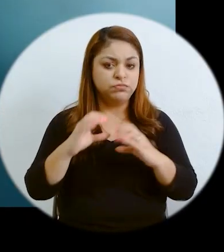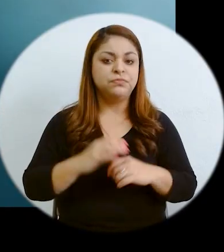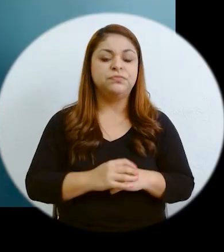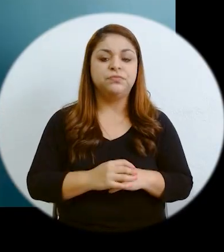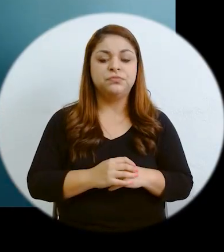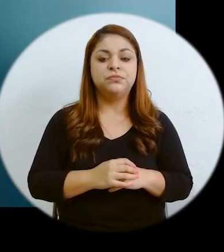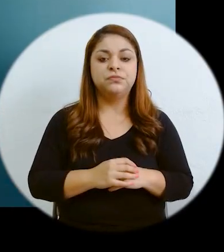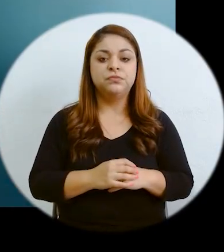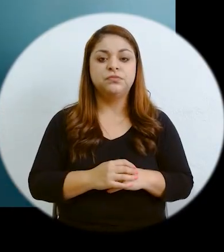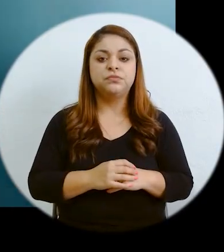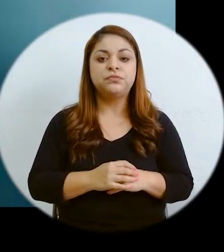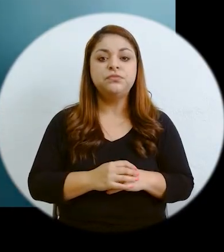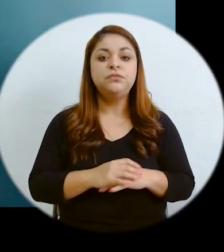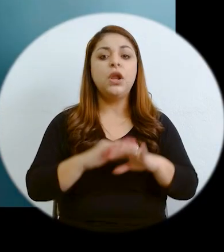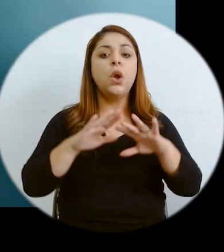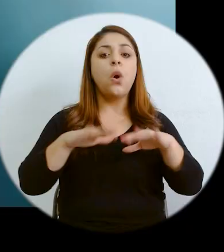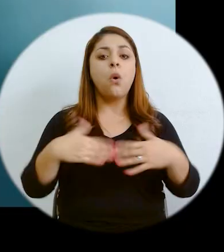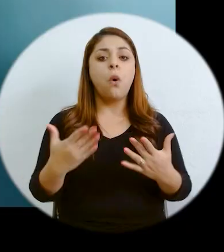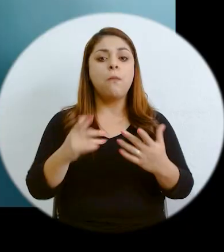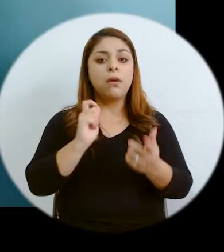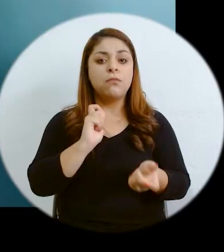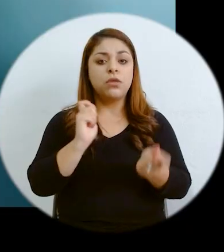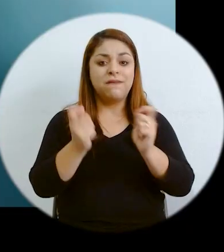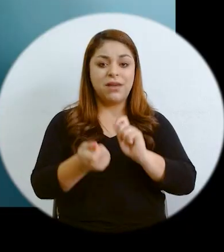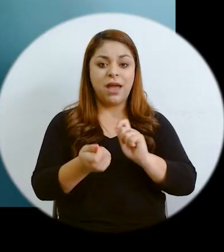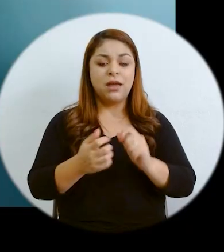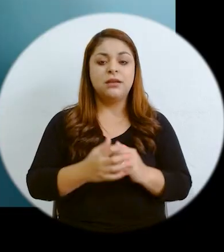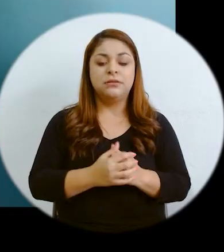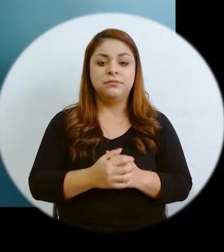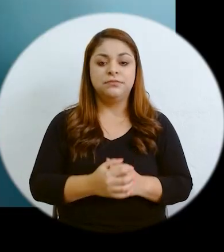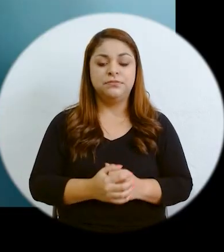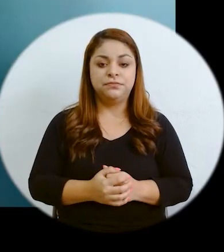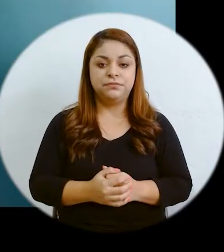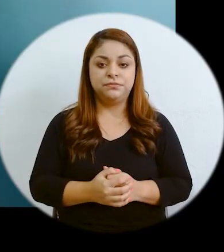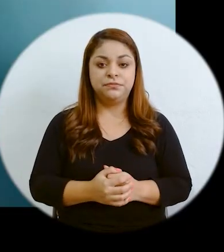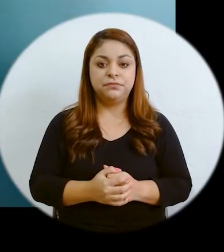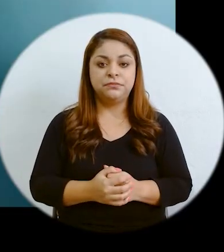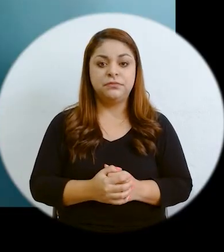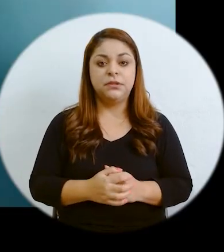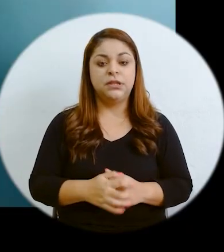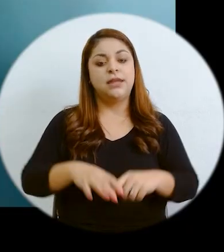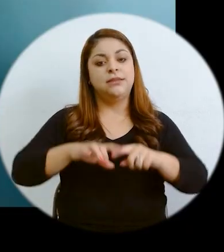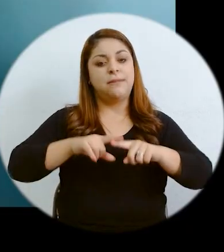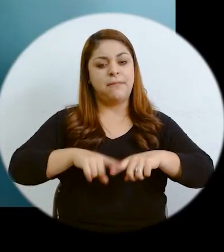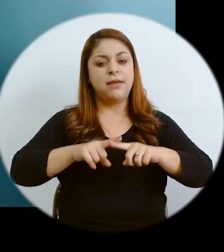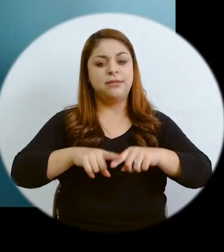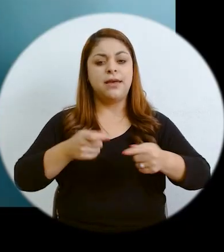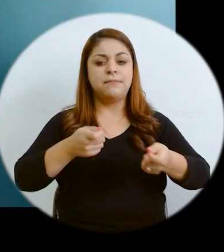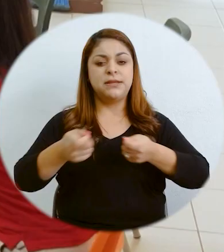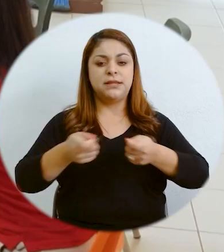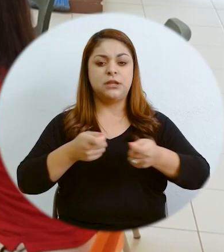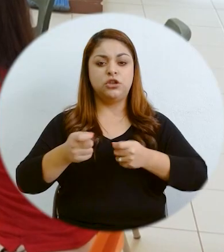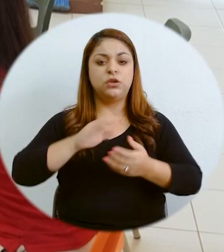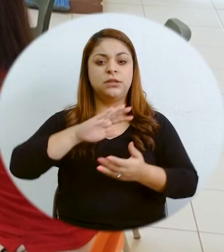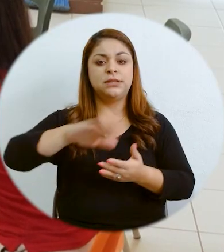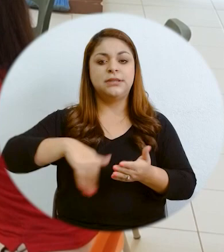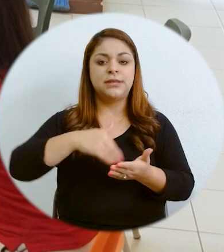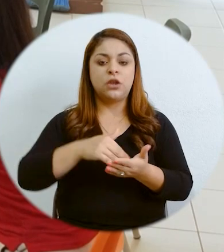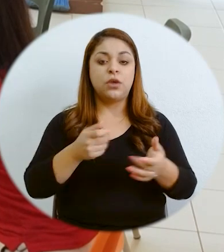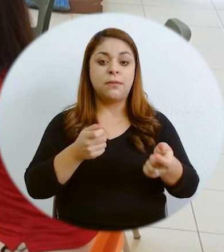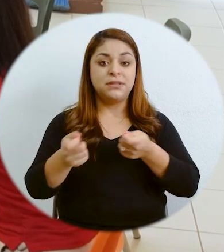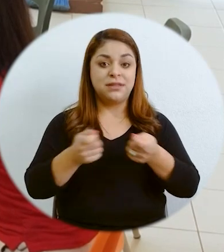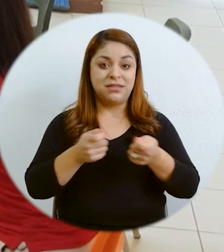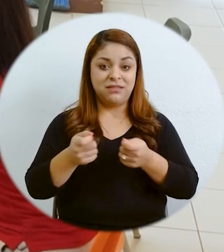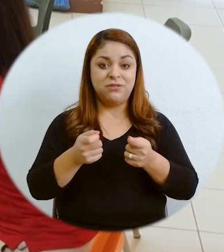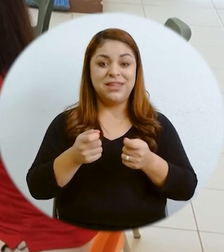eso. ¿Cómo modificarlo? Yo creo que depende mucho de las administraciones de los